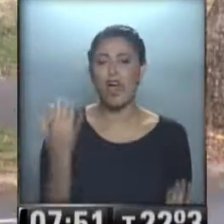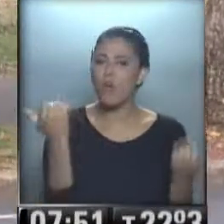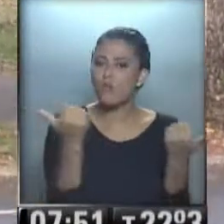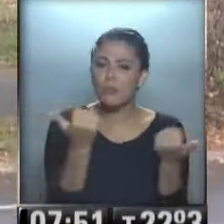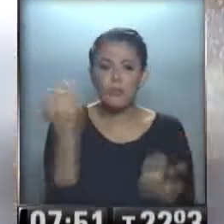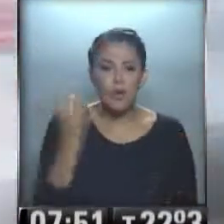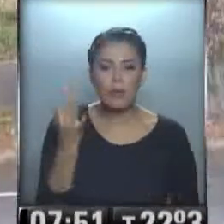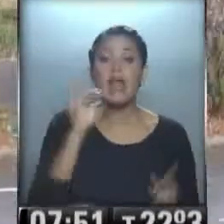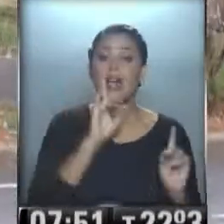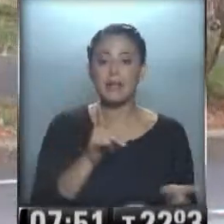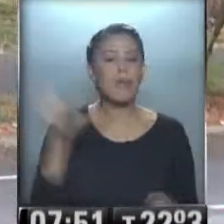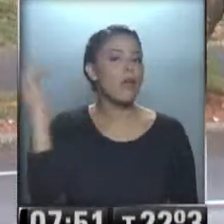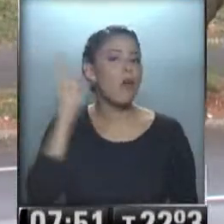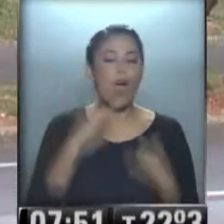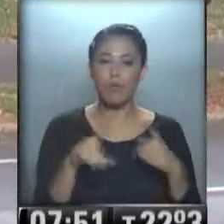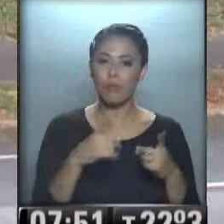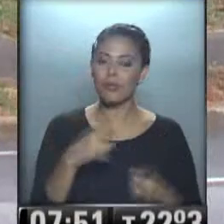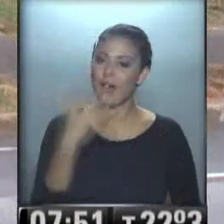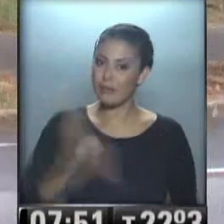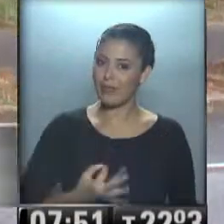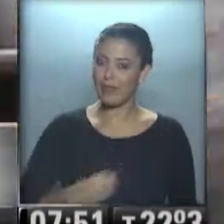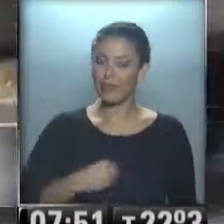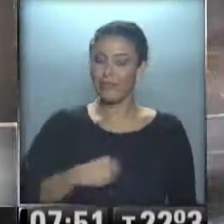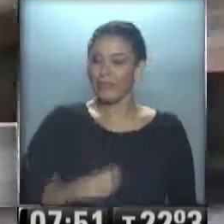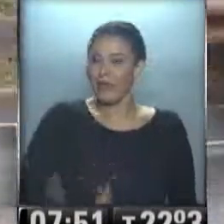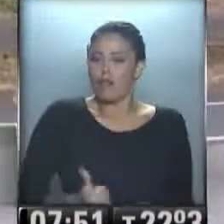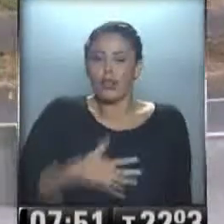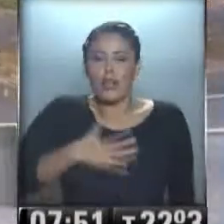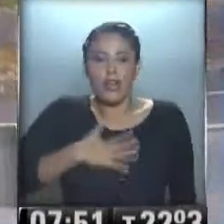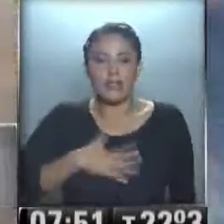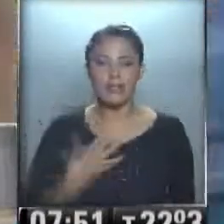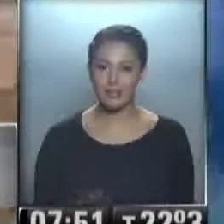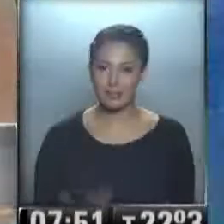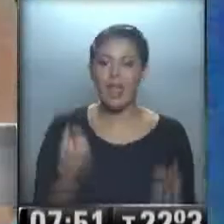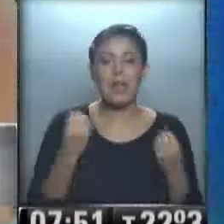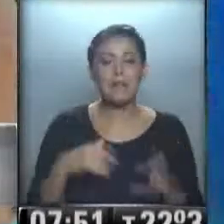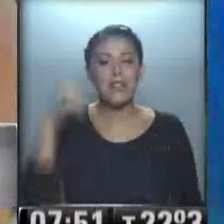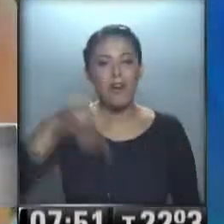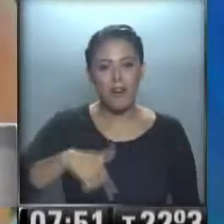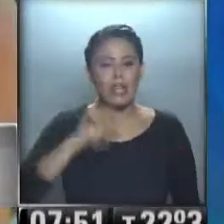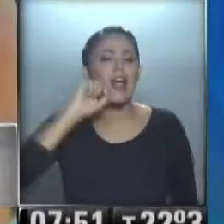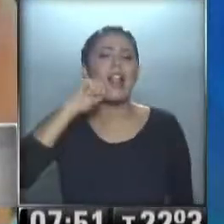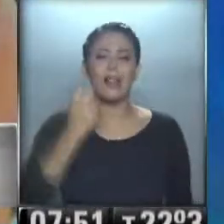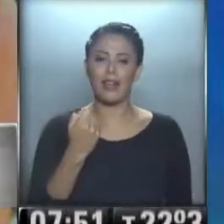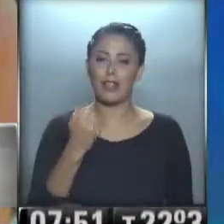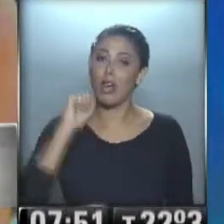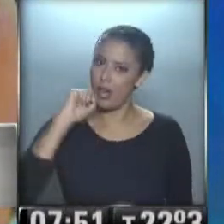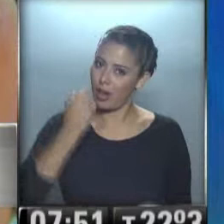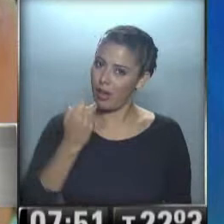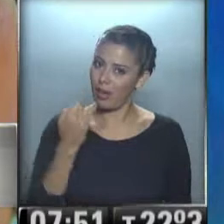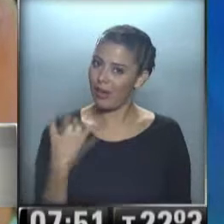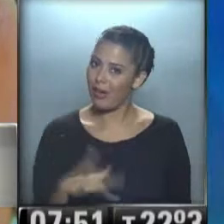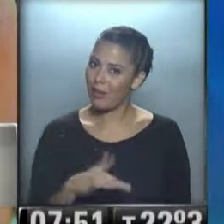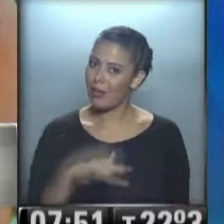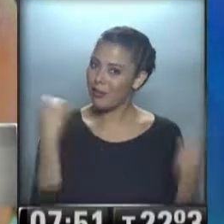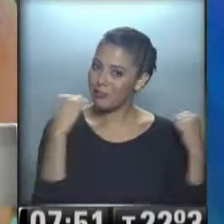Fantástico. Además, con esta música te digo que me llena el alma de alegría para empezar este día. Qué linda, ¿no? Estar